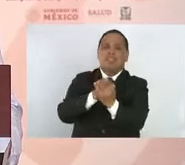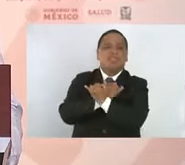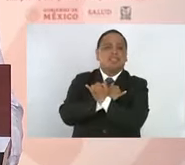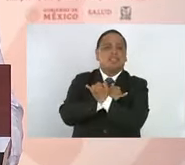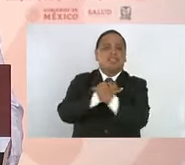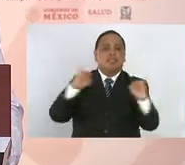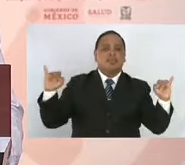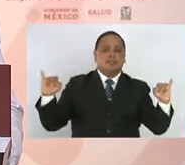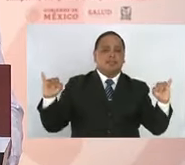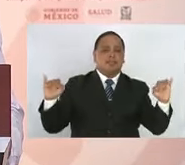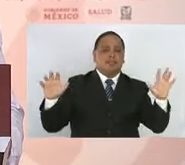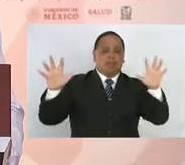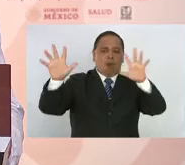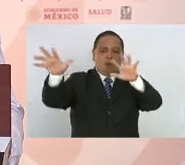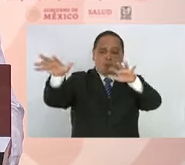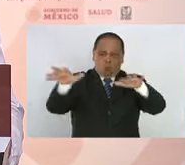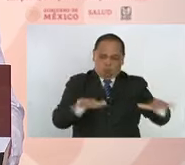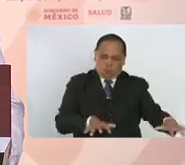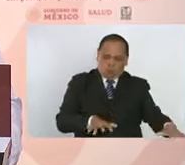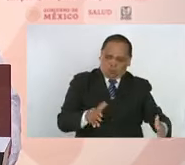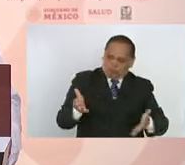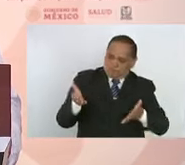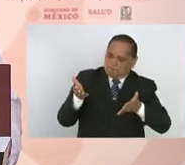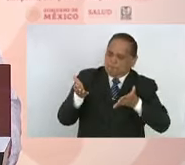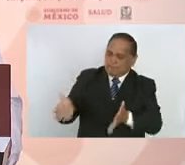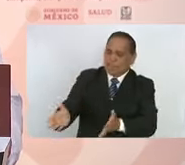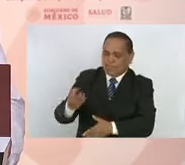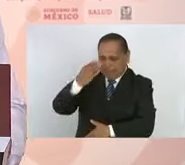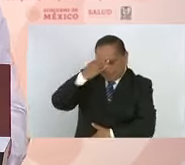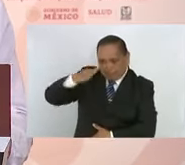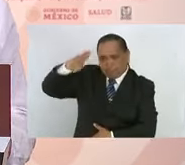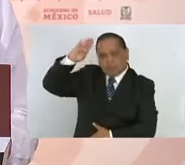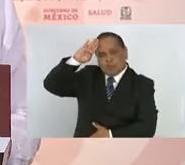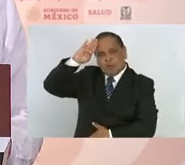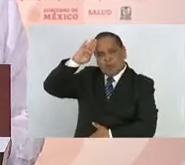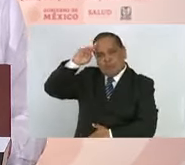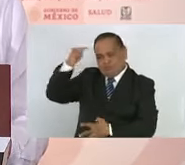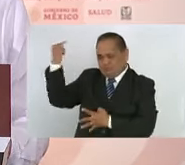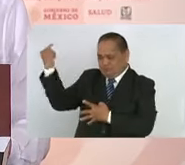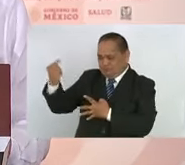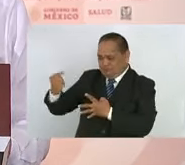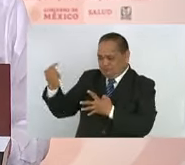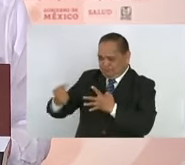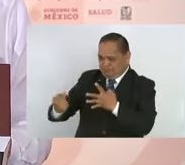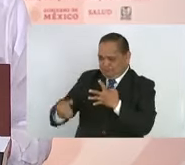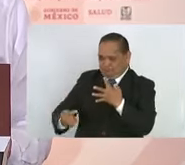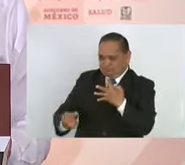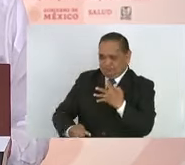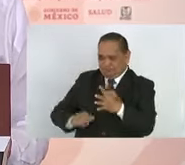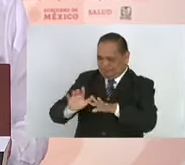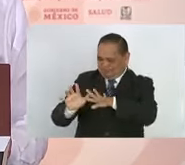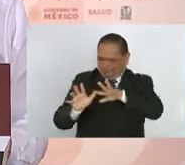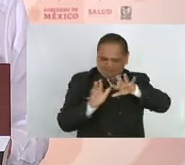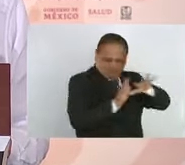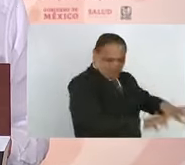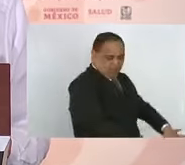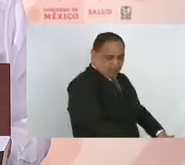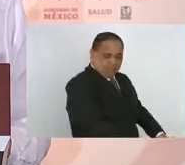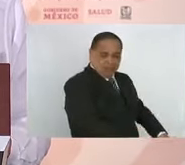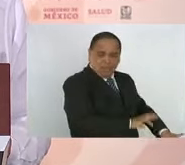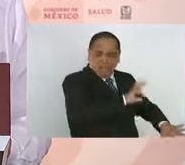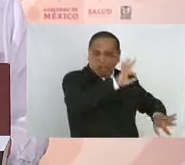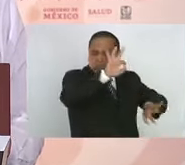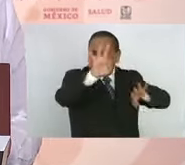la soberanía de Cuba. Y nada, nada de darle trato